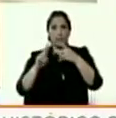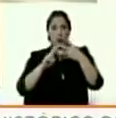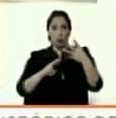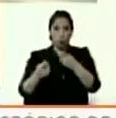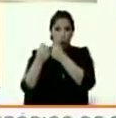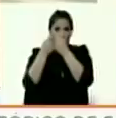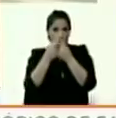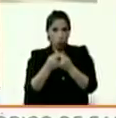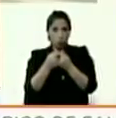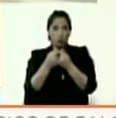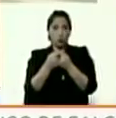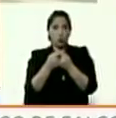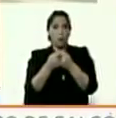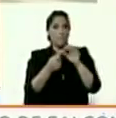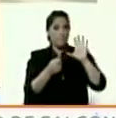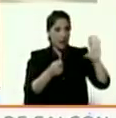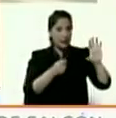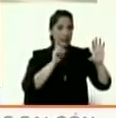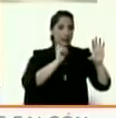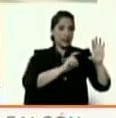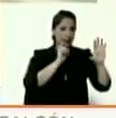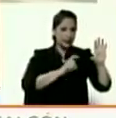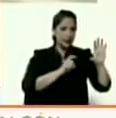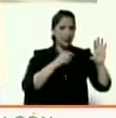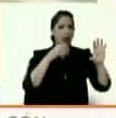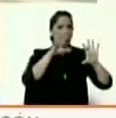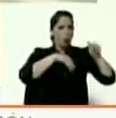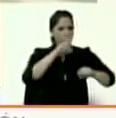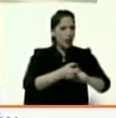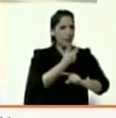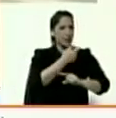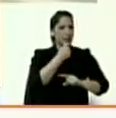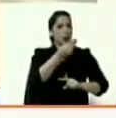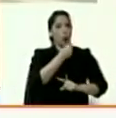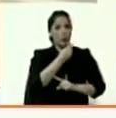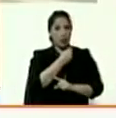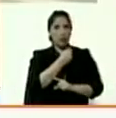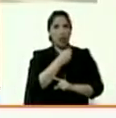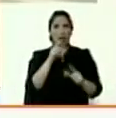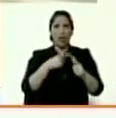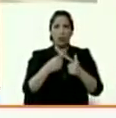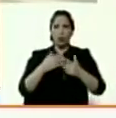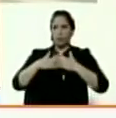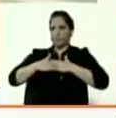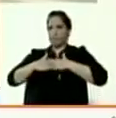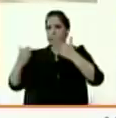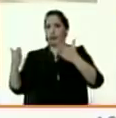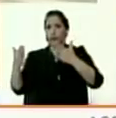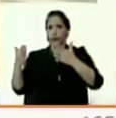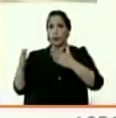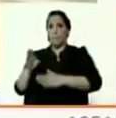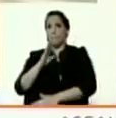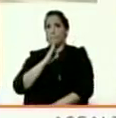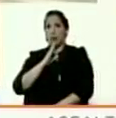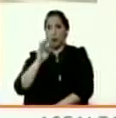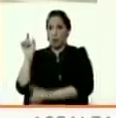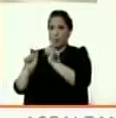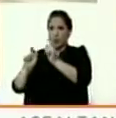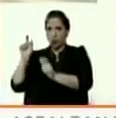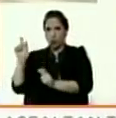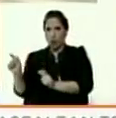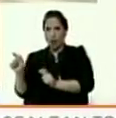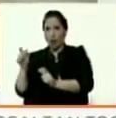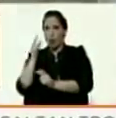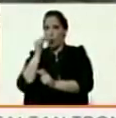dineros que la República necesita para comprar medicinas, para comprar alimentos y disponerlos en cuentas personales del